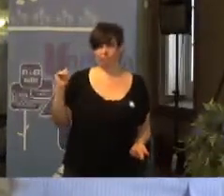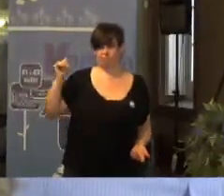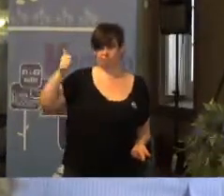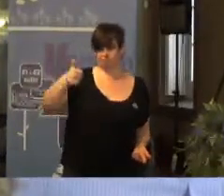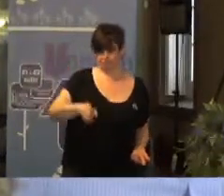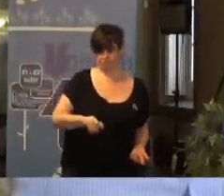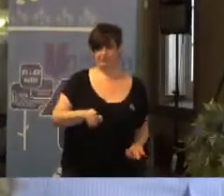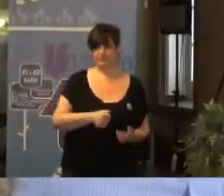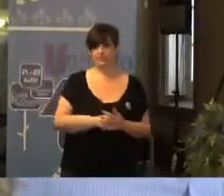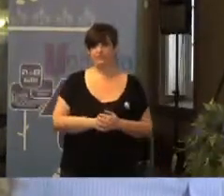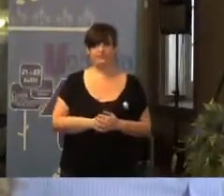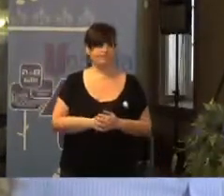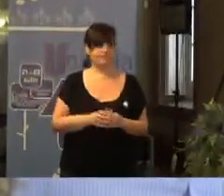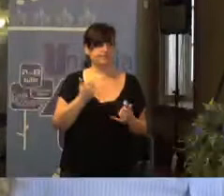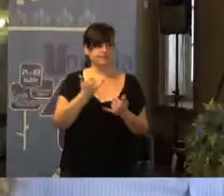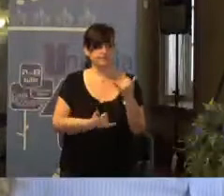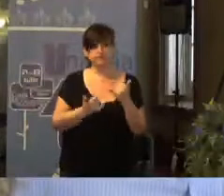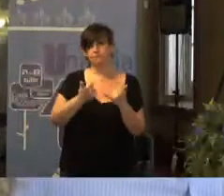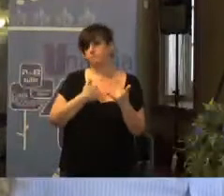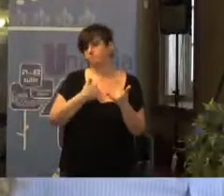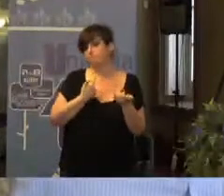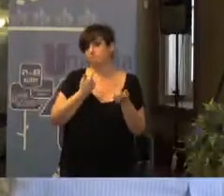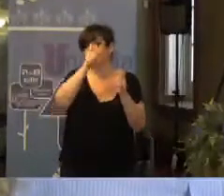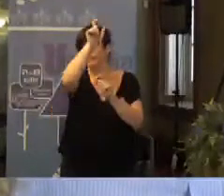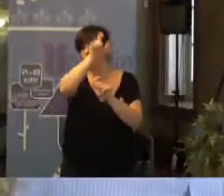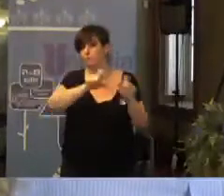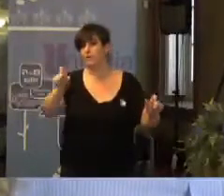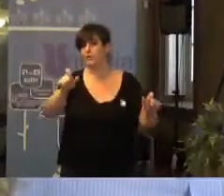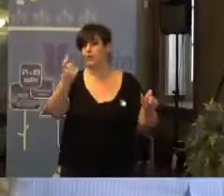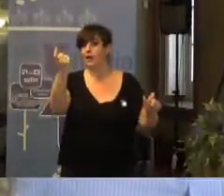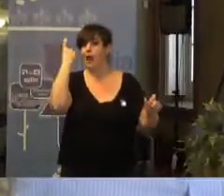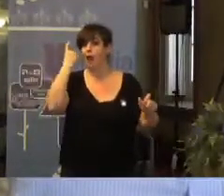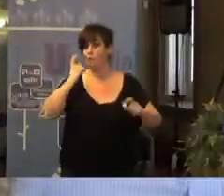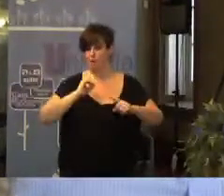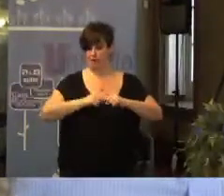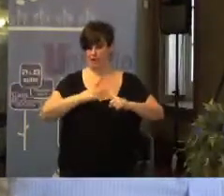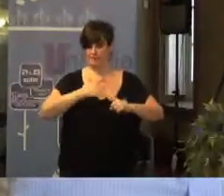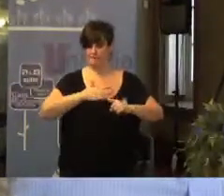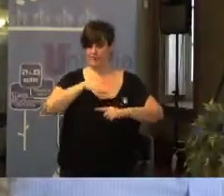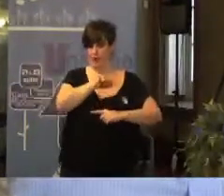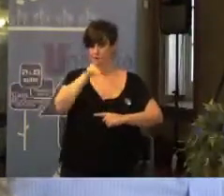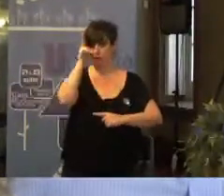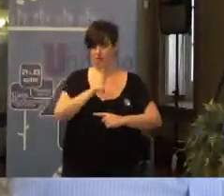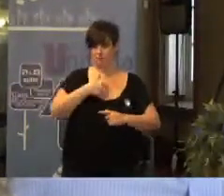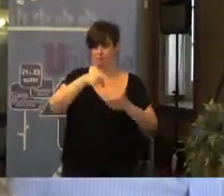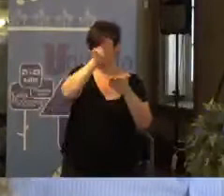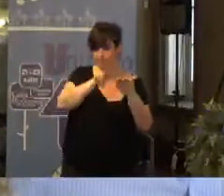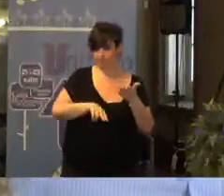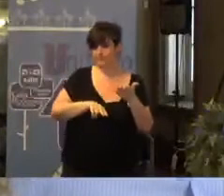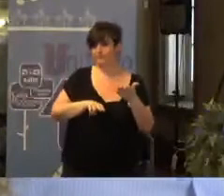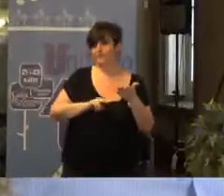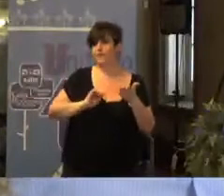galega en Vigo, fixen un repaso de persoas que foran alumnas miñas en Vigo, e que, por certo, empecé por